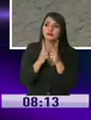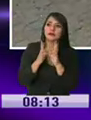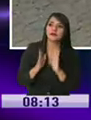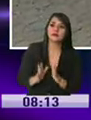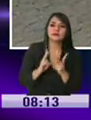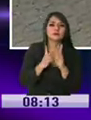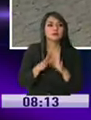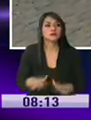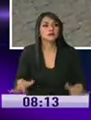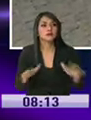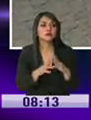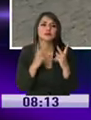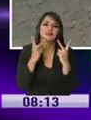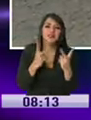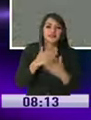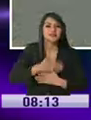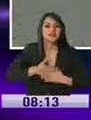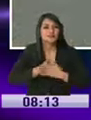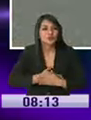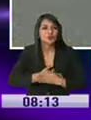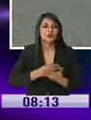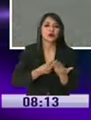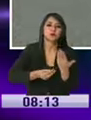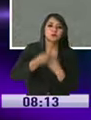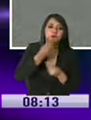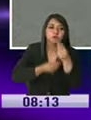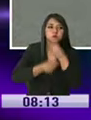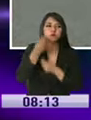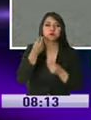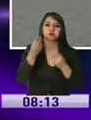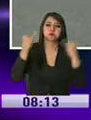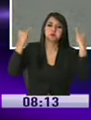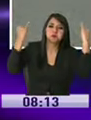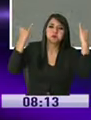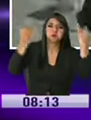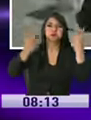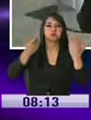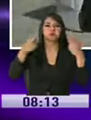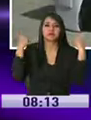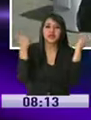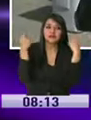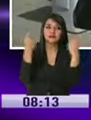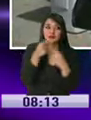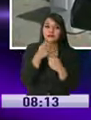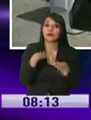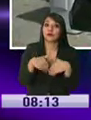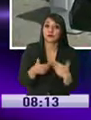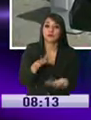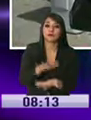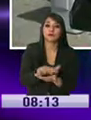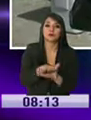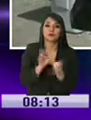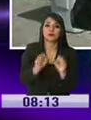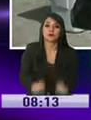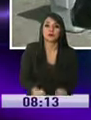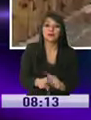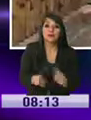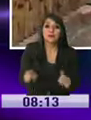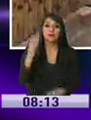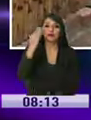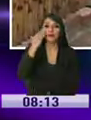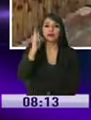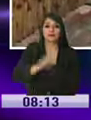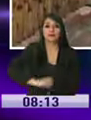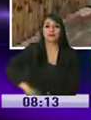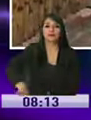vayan a disfrutar de momentos de comida momentos de reuniones lo hagan con la tranquilidad pero sabiendo de que tienen que